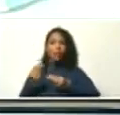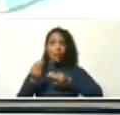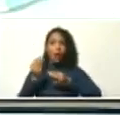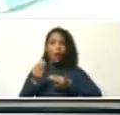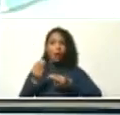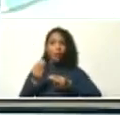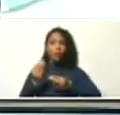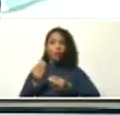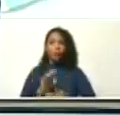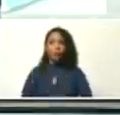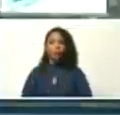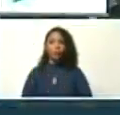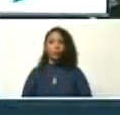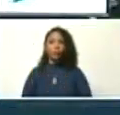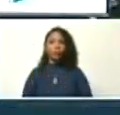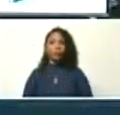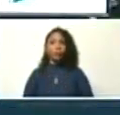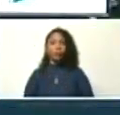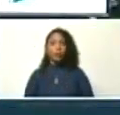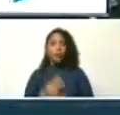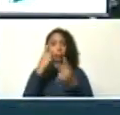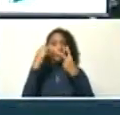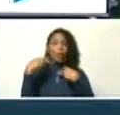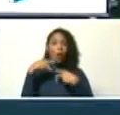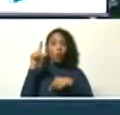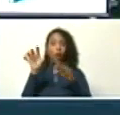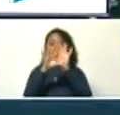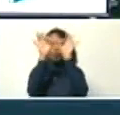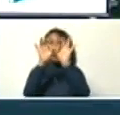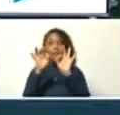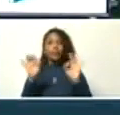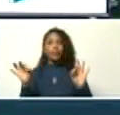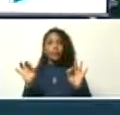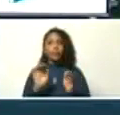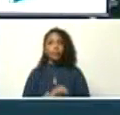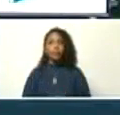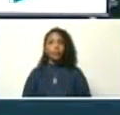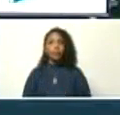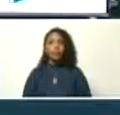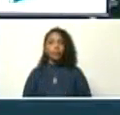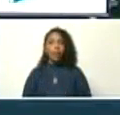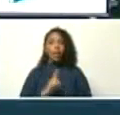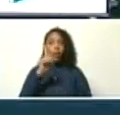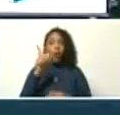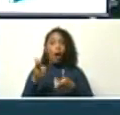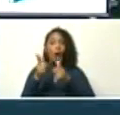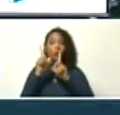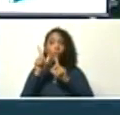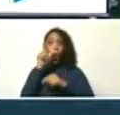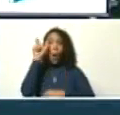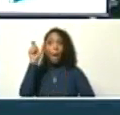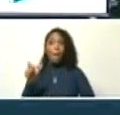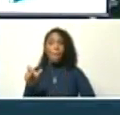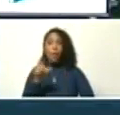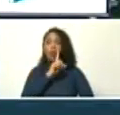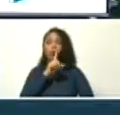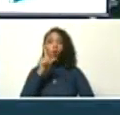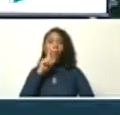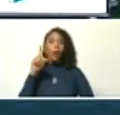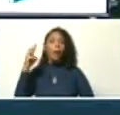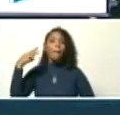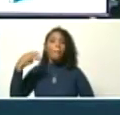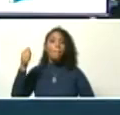Ernesto. Fíjate tú, es un regalo de un autor llamado Pablo